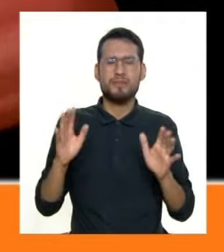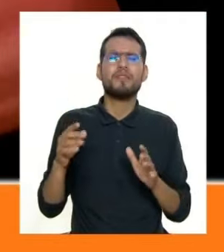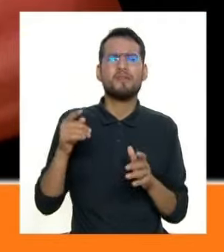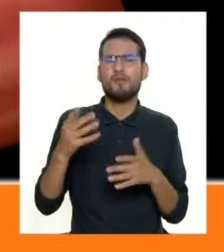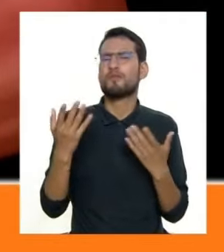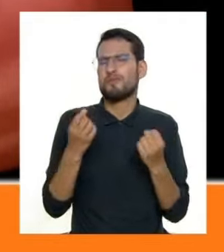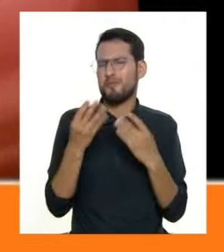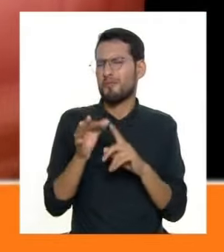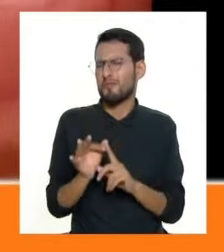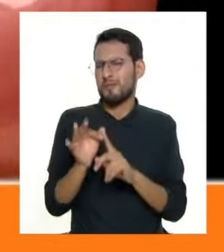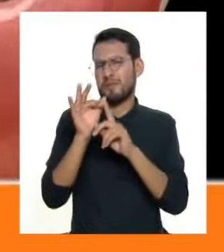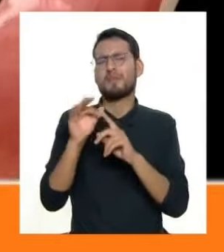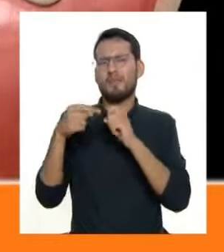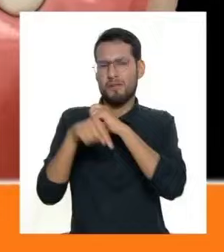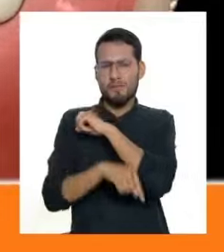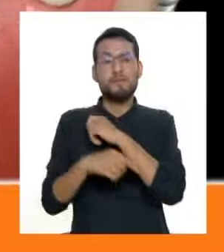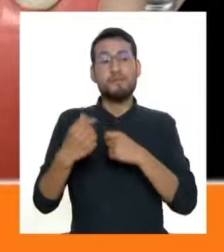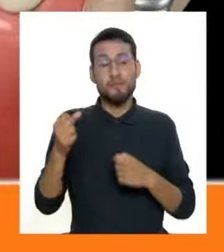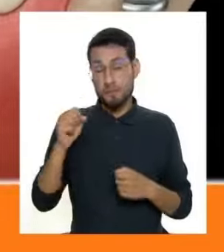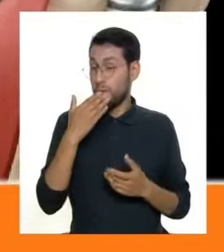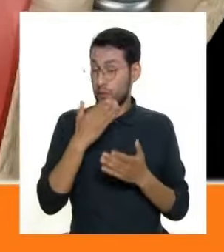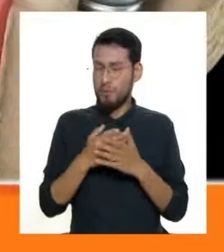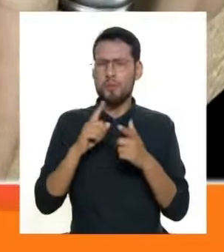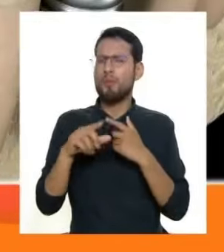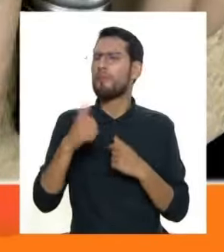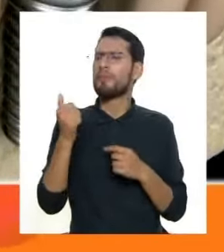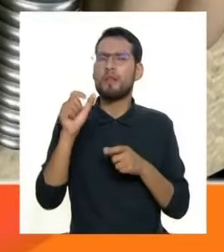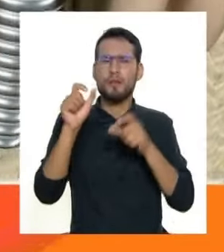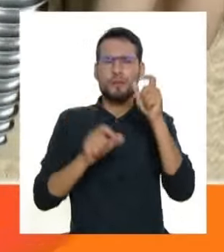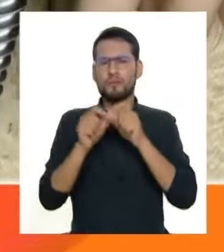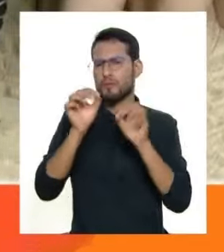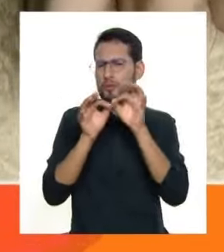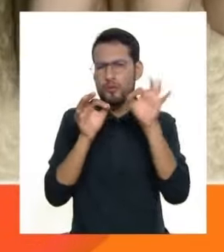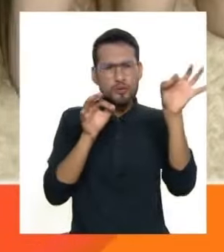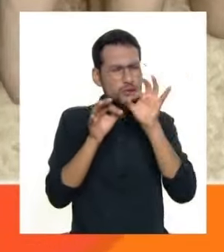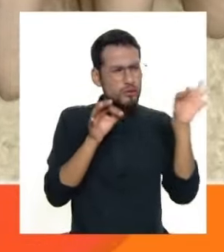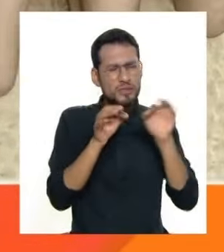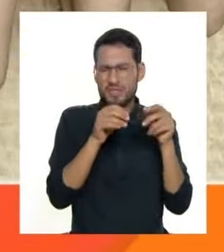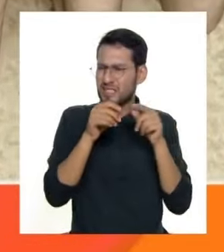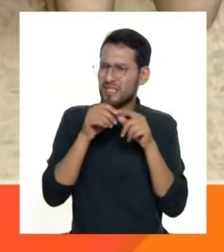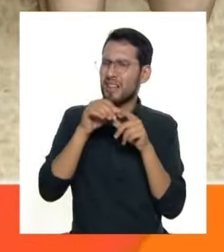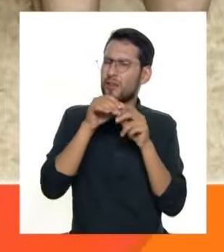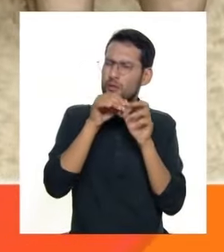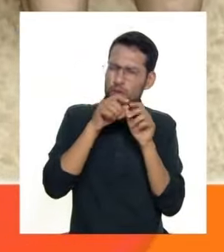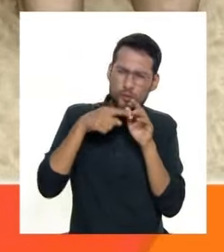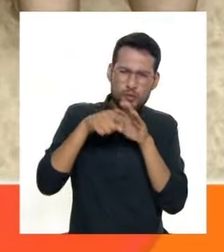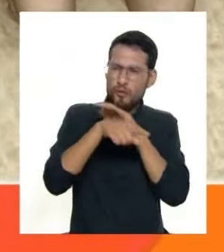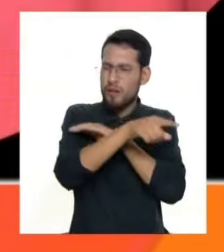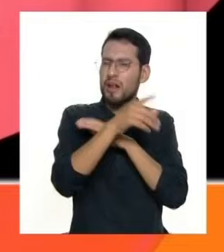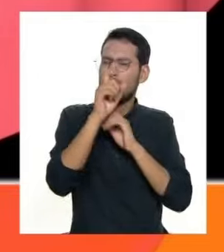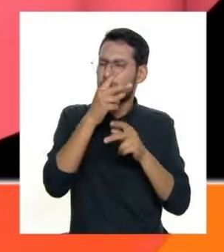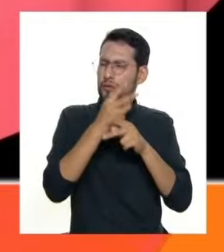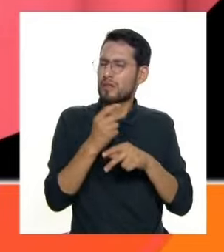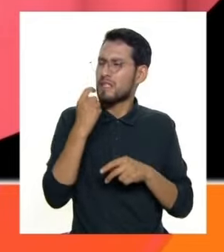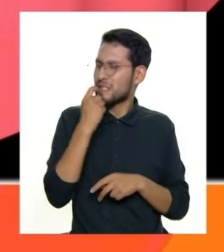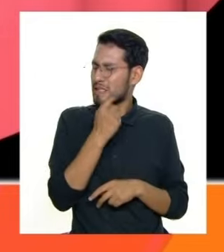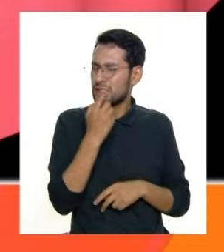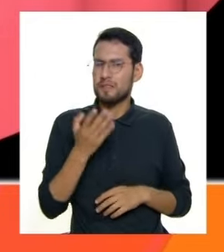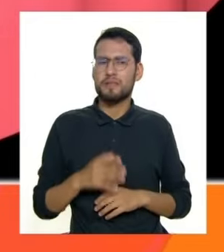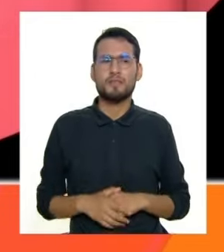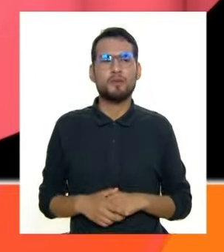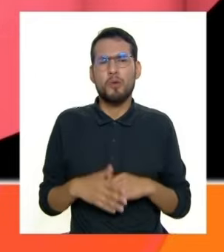más sofisticadas y que realmente son válidas. ¿Qué le podemos recomendar a alguien que está alejado y quiere preservar sus